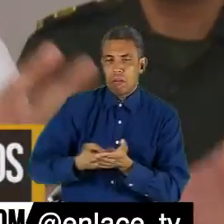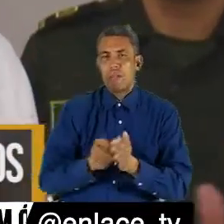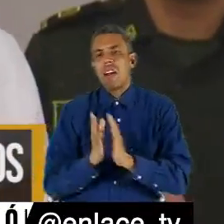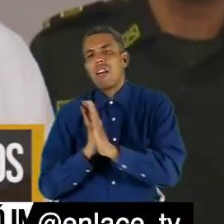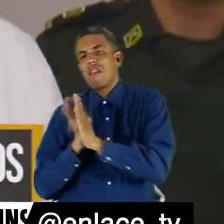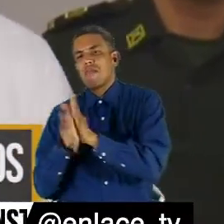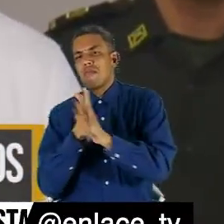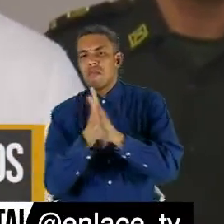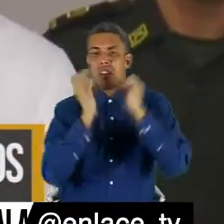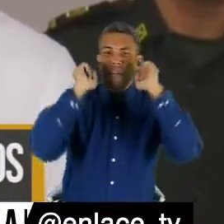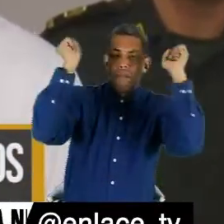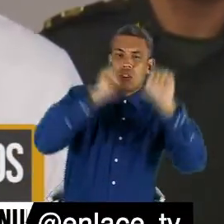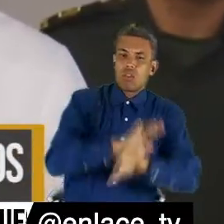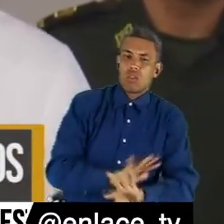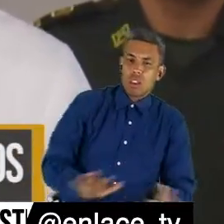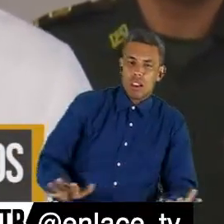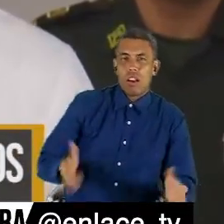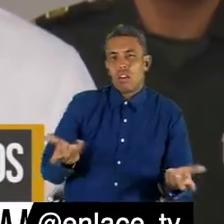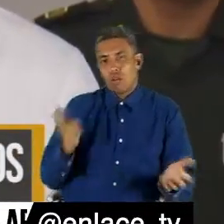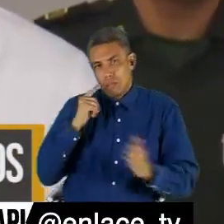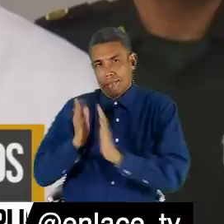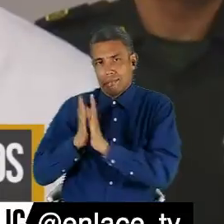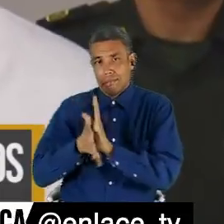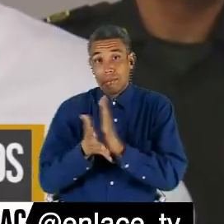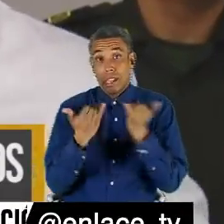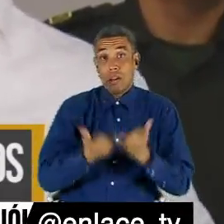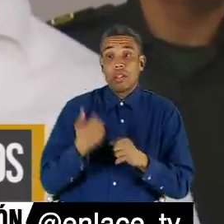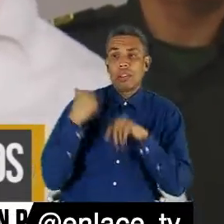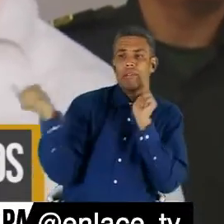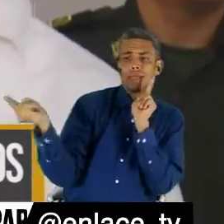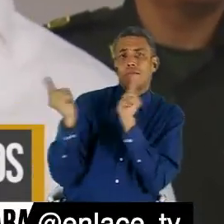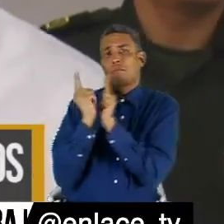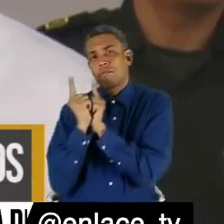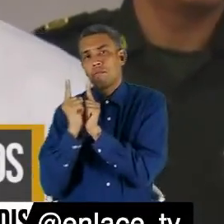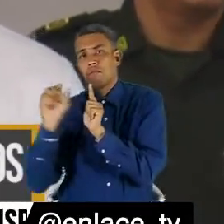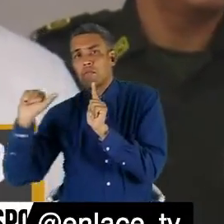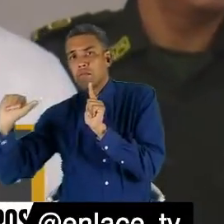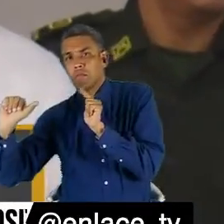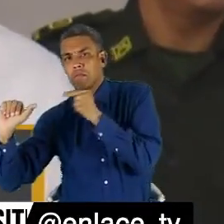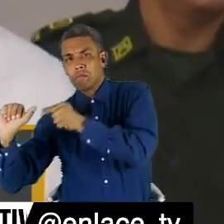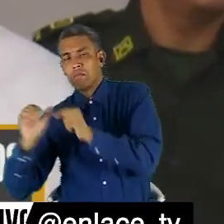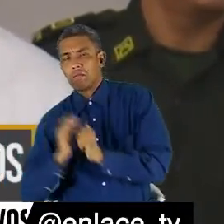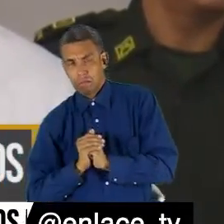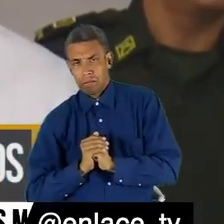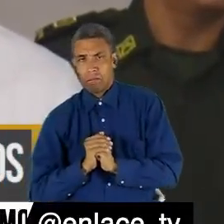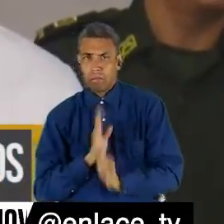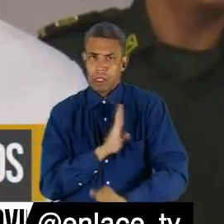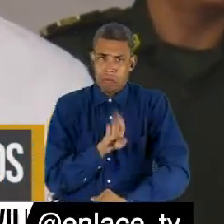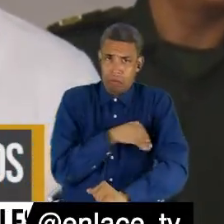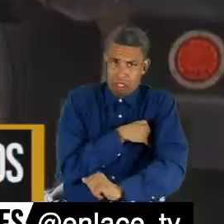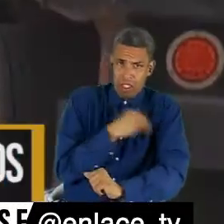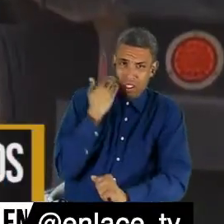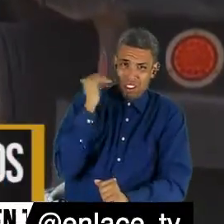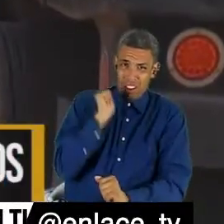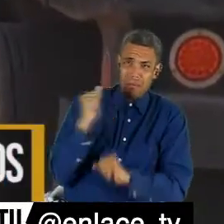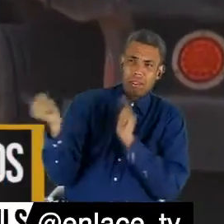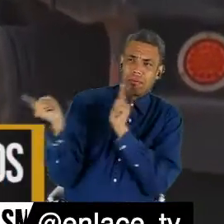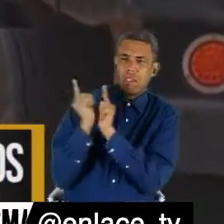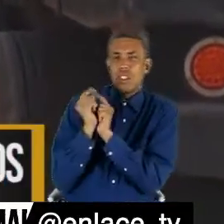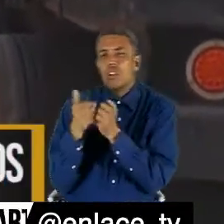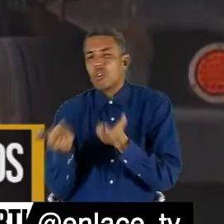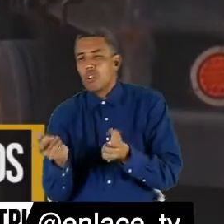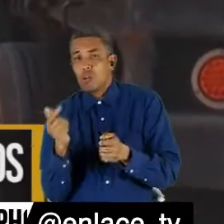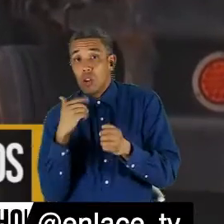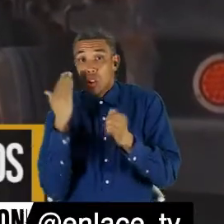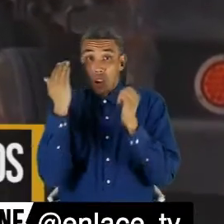con toda la fuerza pública del Magdalena Medio, para entre todos coordinar el desplazamiento. El funcionario se ha